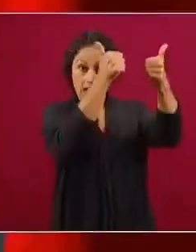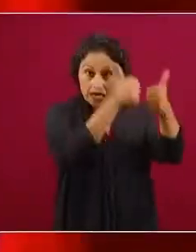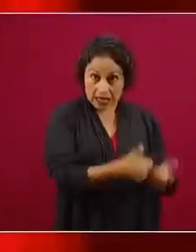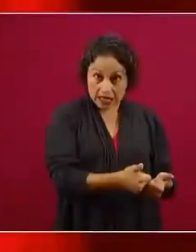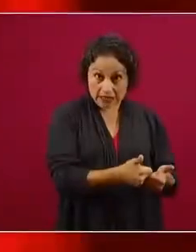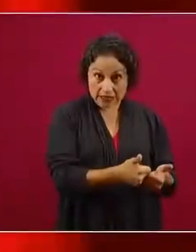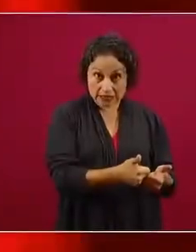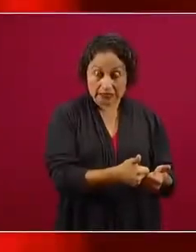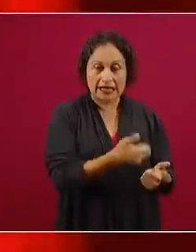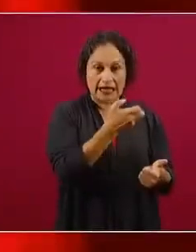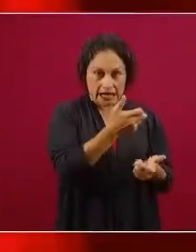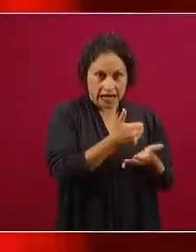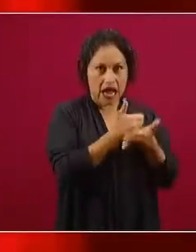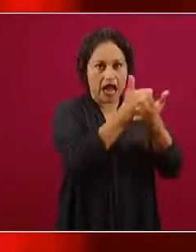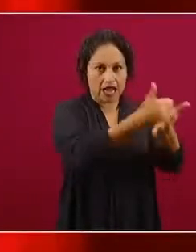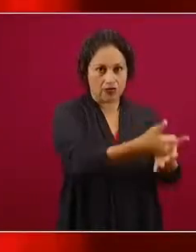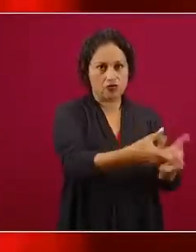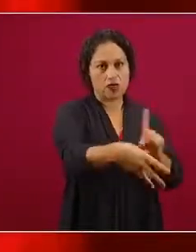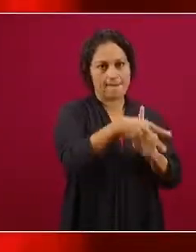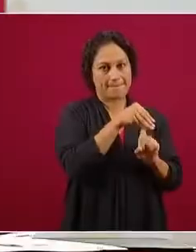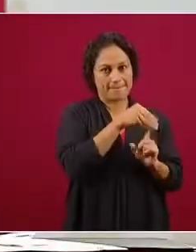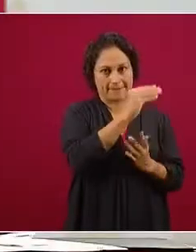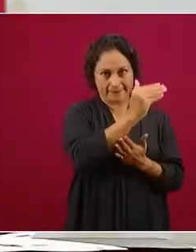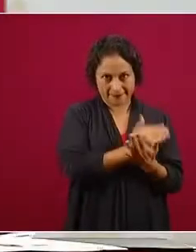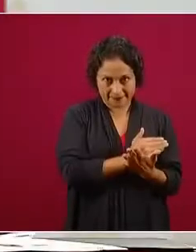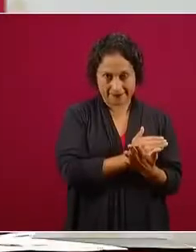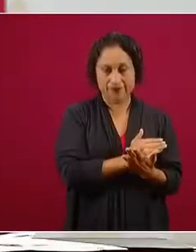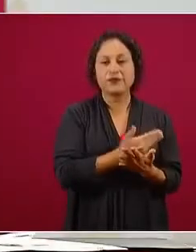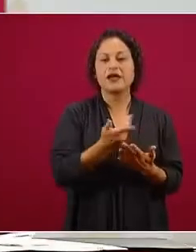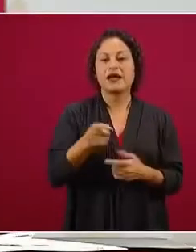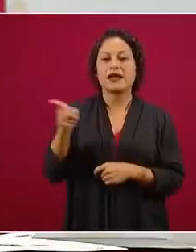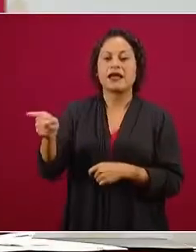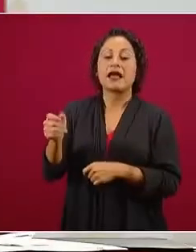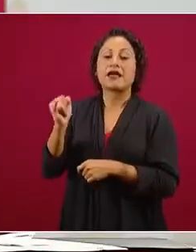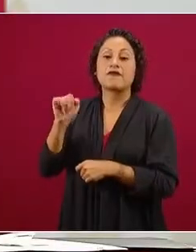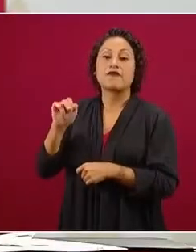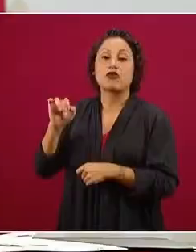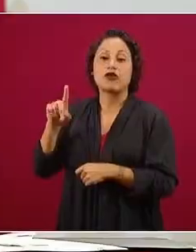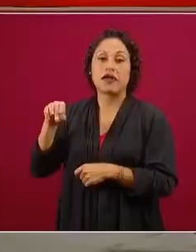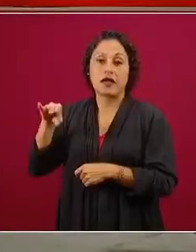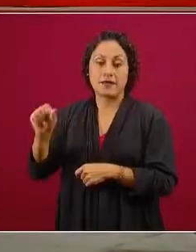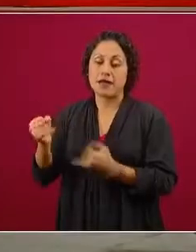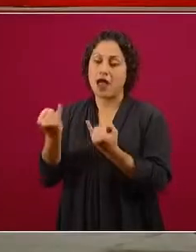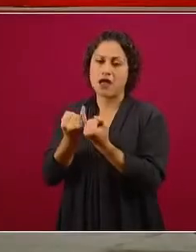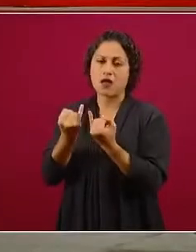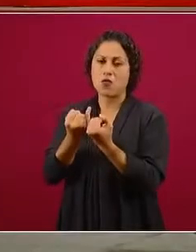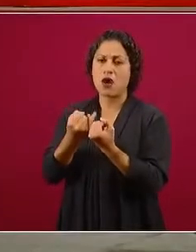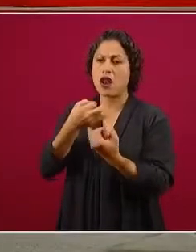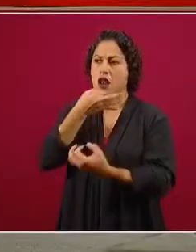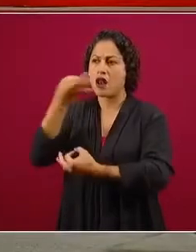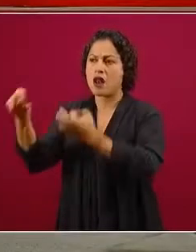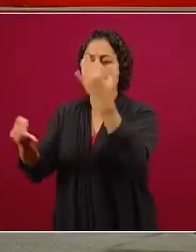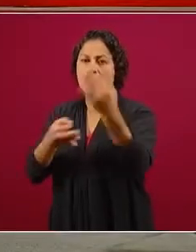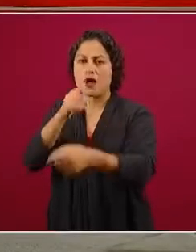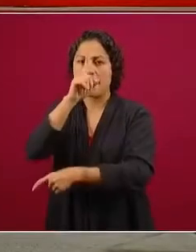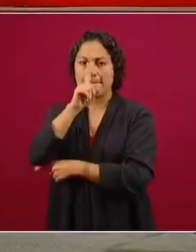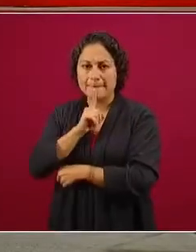no compartir ni sobredimensionar y mucho menos